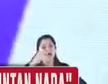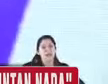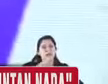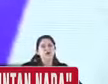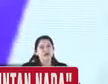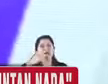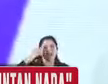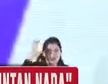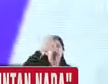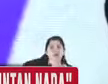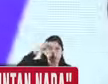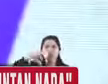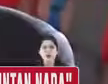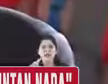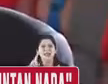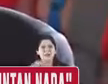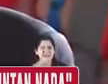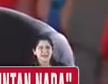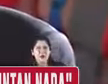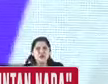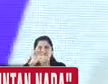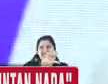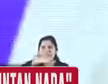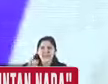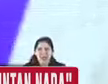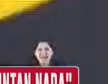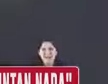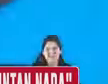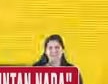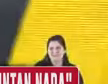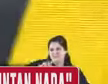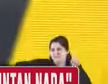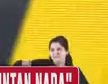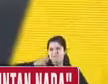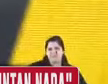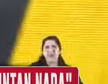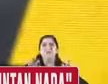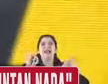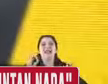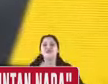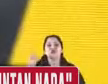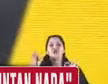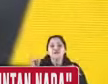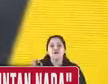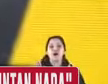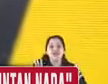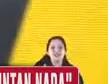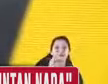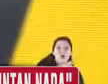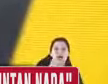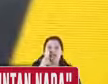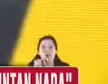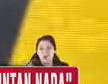conducen el país en las distintas áreas para que sepamos y para que los argentinos y las argentinas sepan